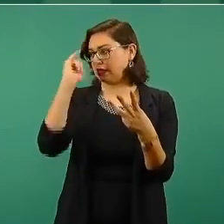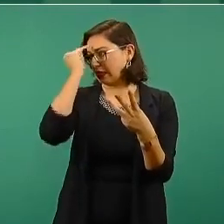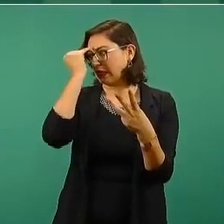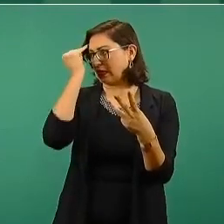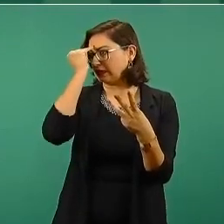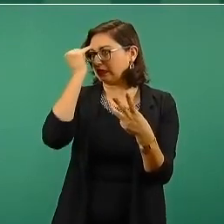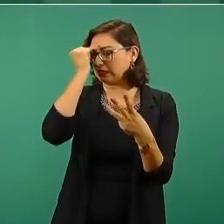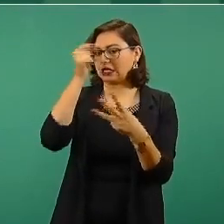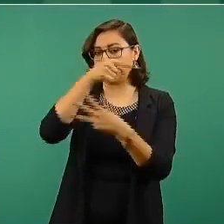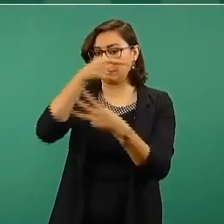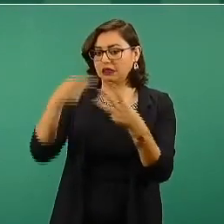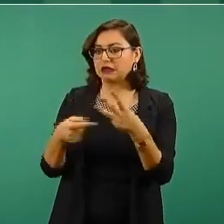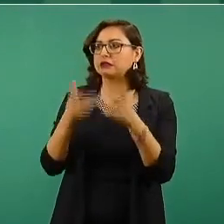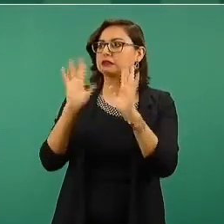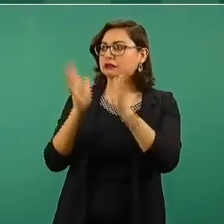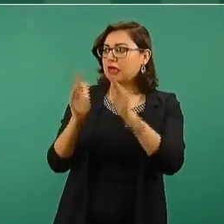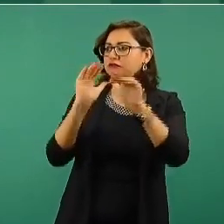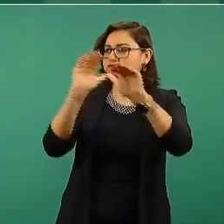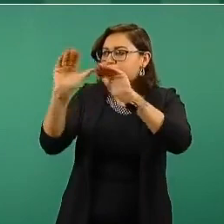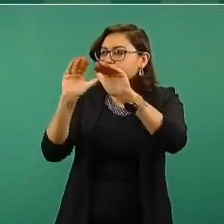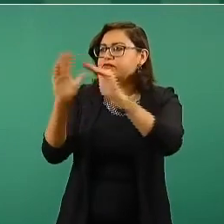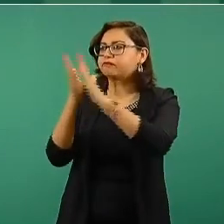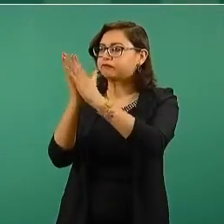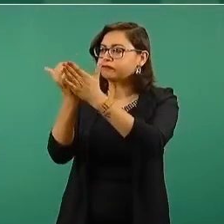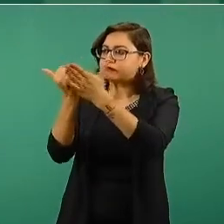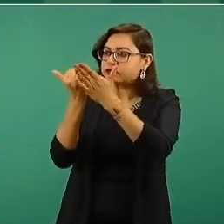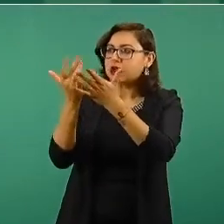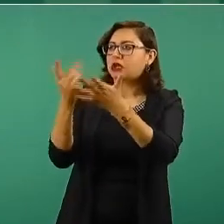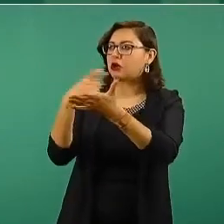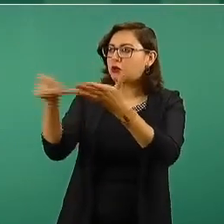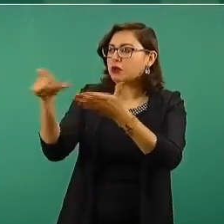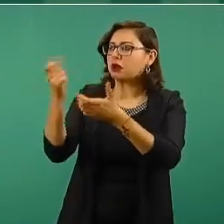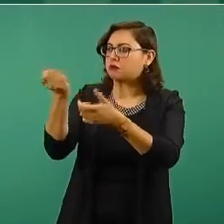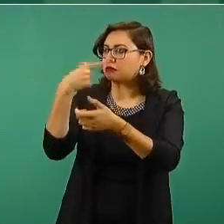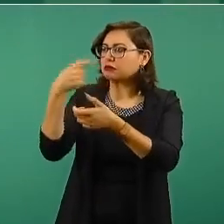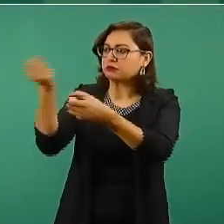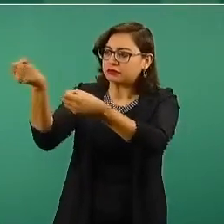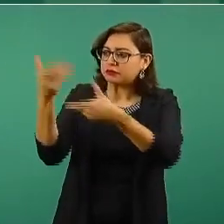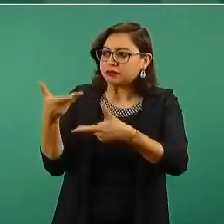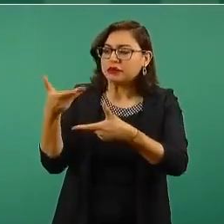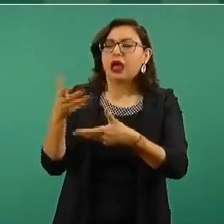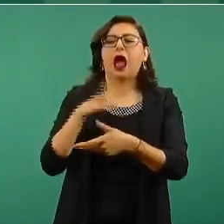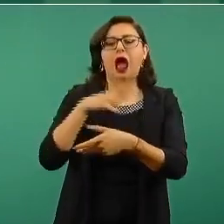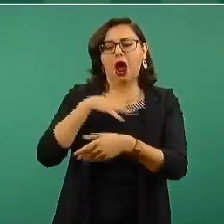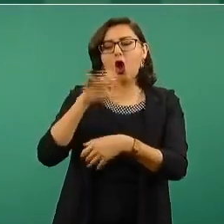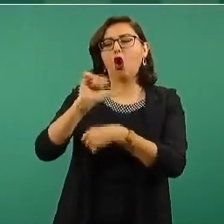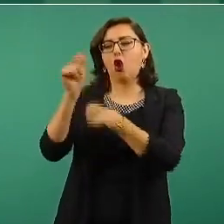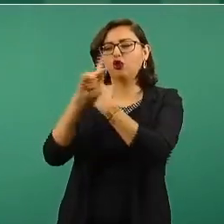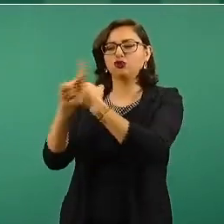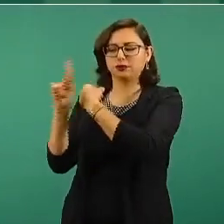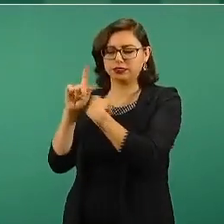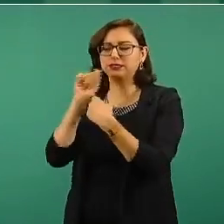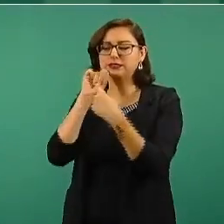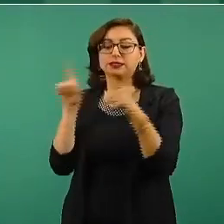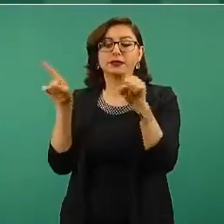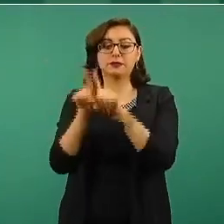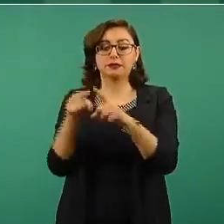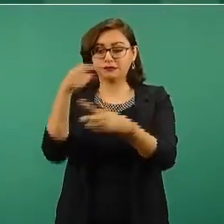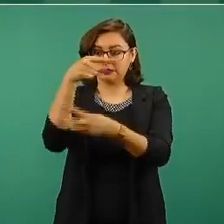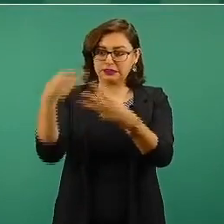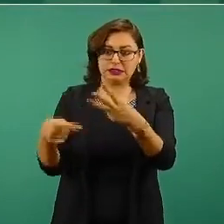India. Ambos países, también hay otros, pero estos son los que empezamos, y tenemos dos enfoques: a lo